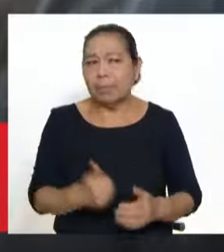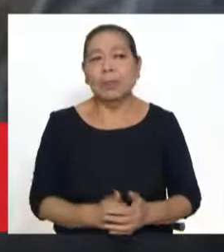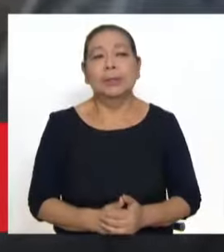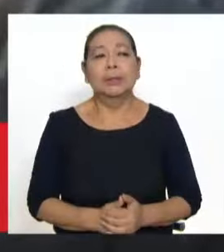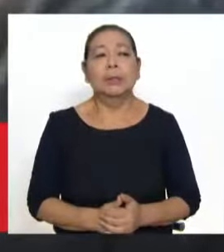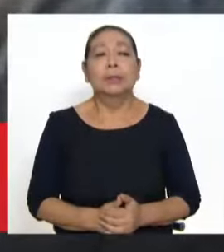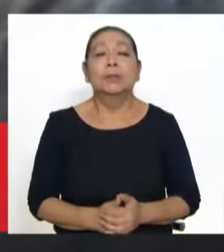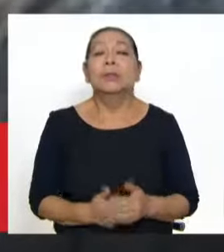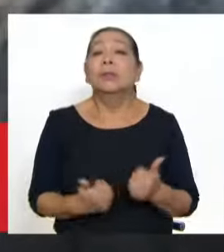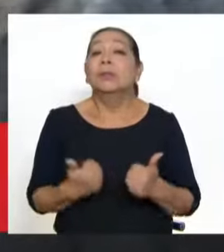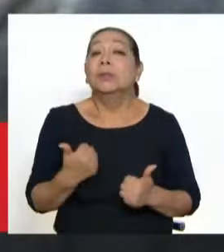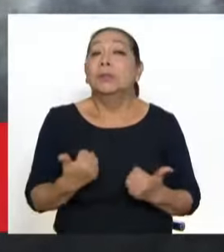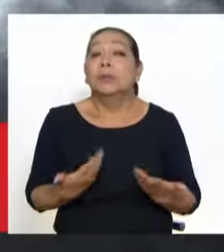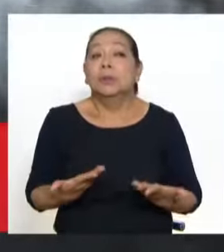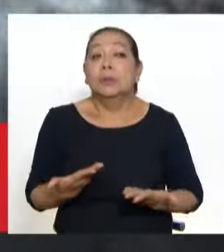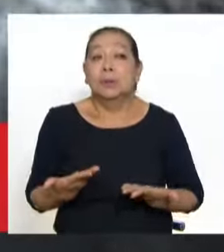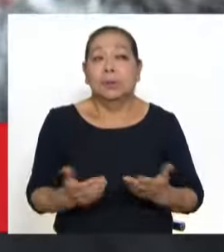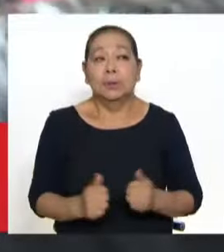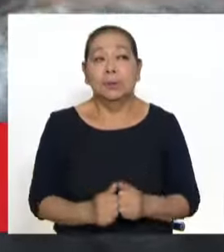rápidamente.